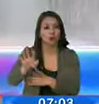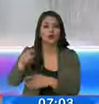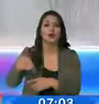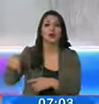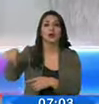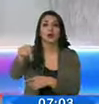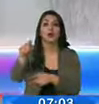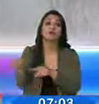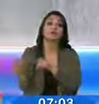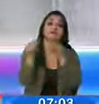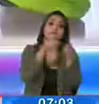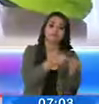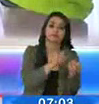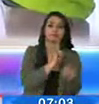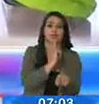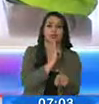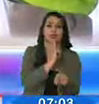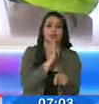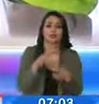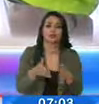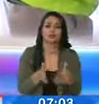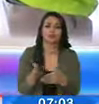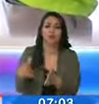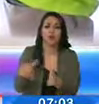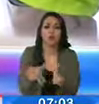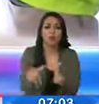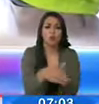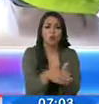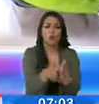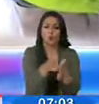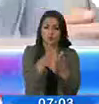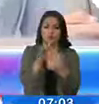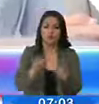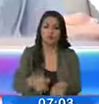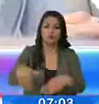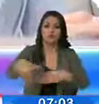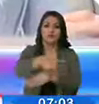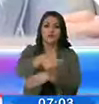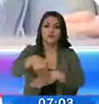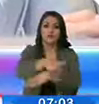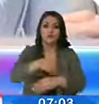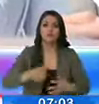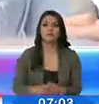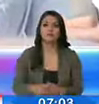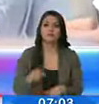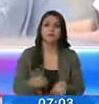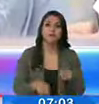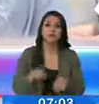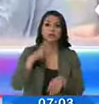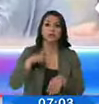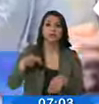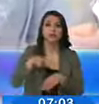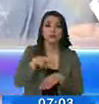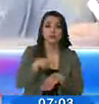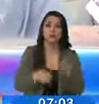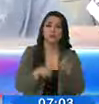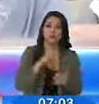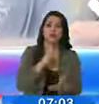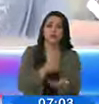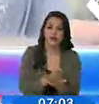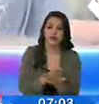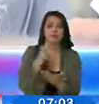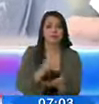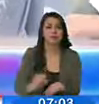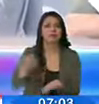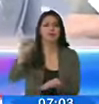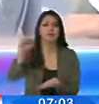Unidos, utilizando trochas y pasos alternos para cruzar la frontera. Los tours, algunos casos son verdaderos y la finalidad